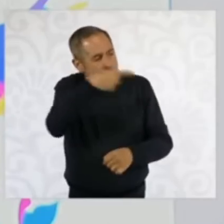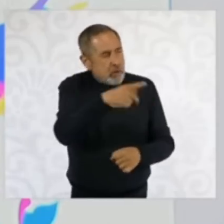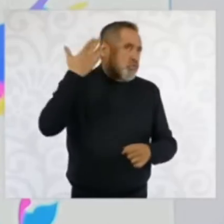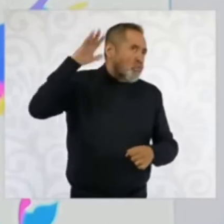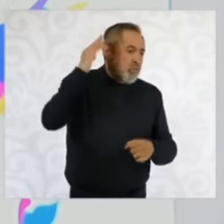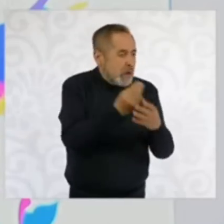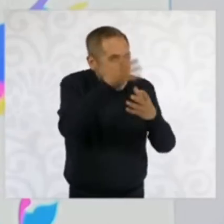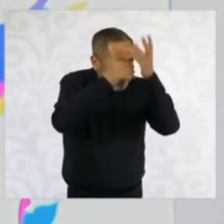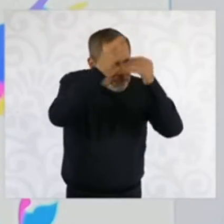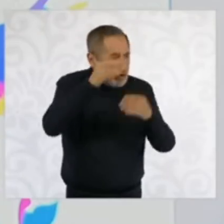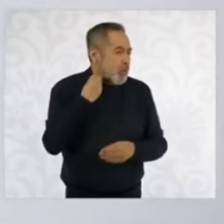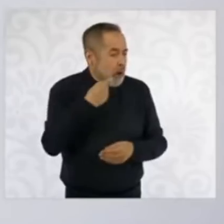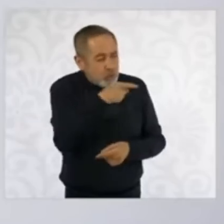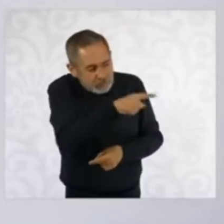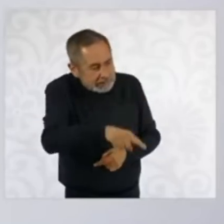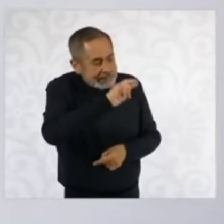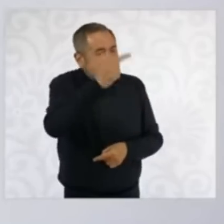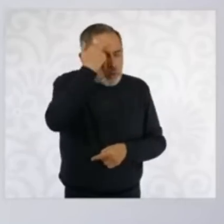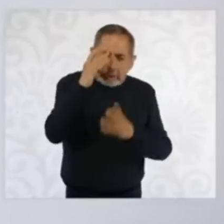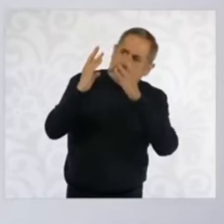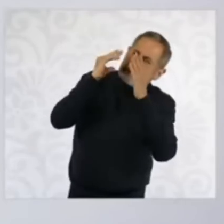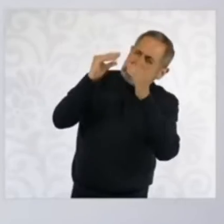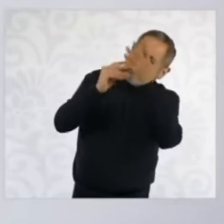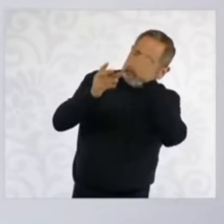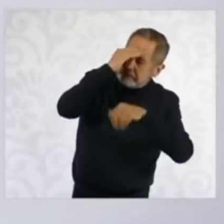derecho, que recuerden su formación